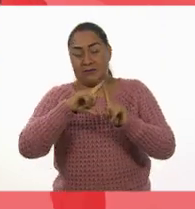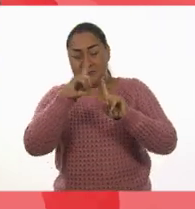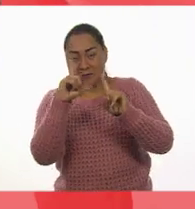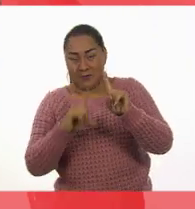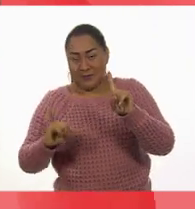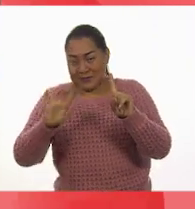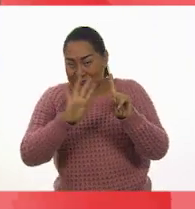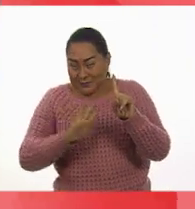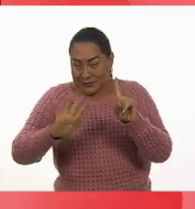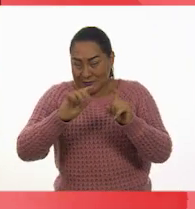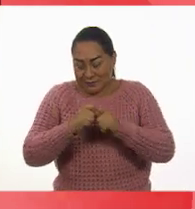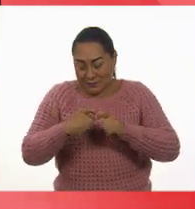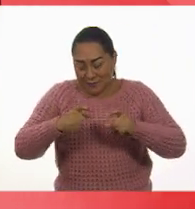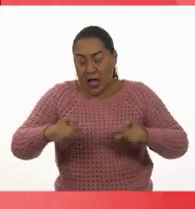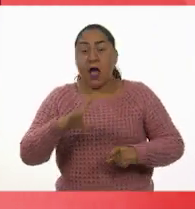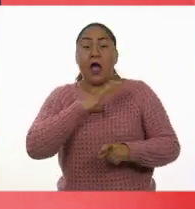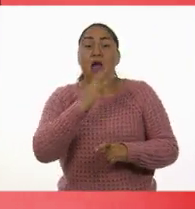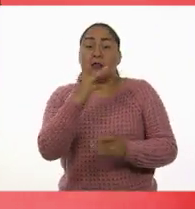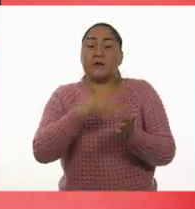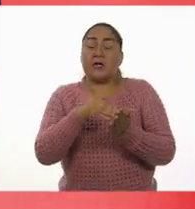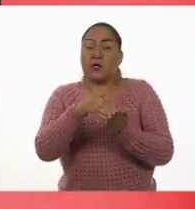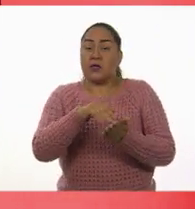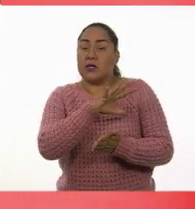y habitan